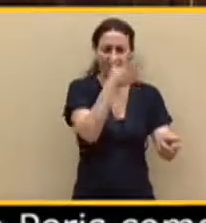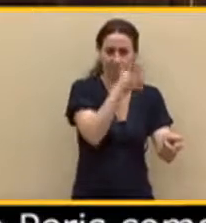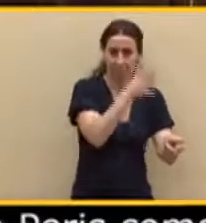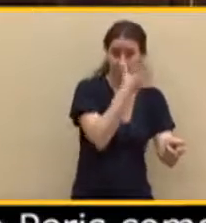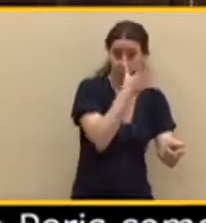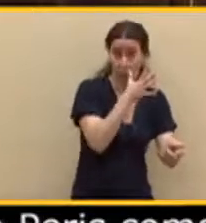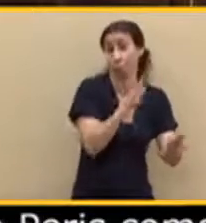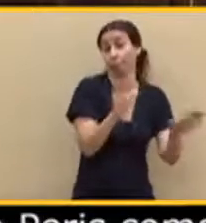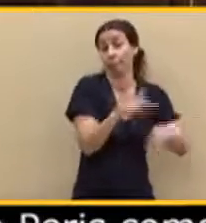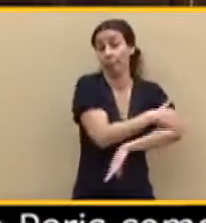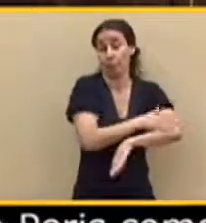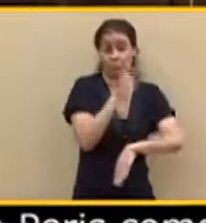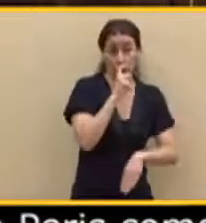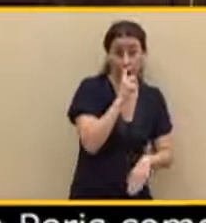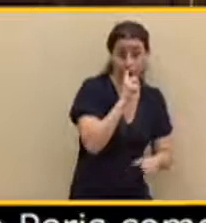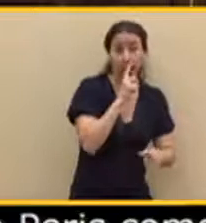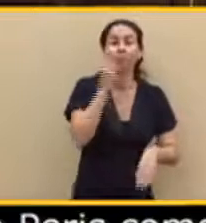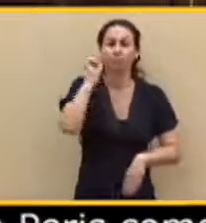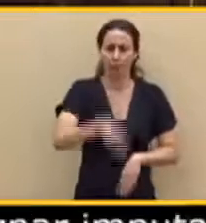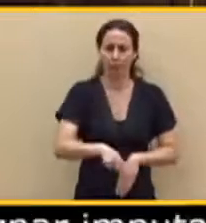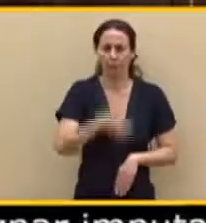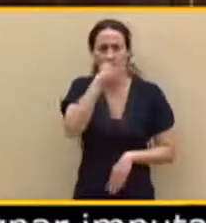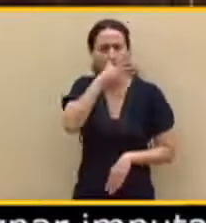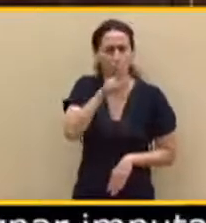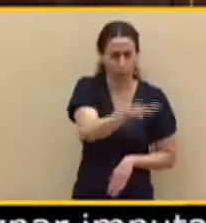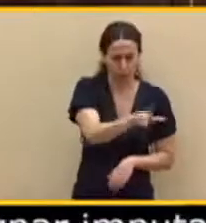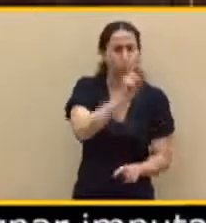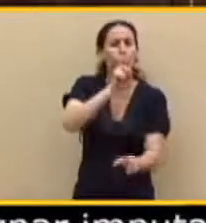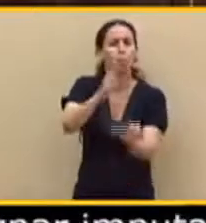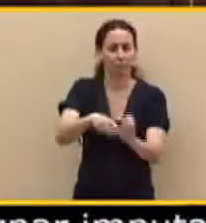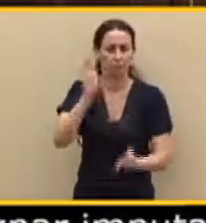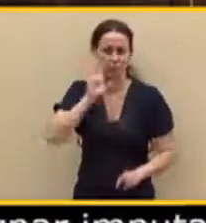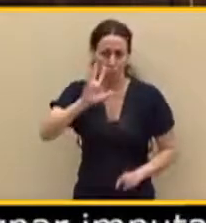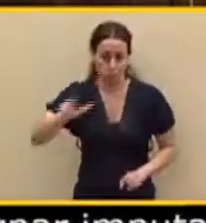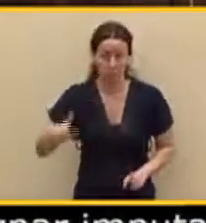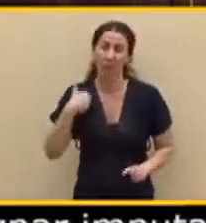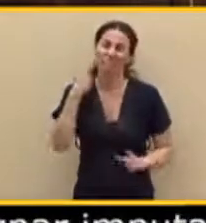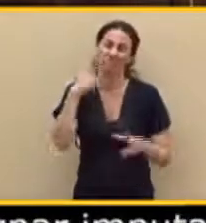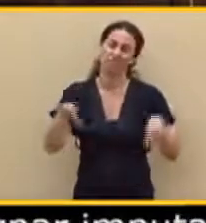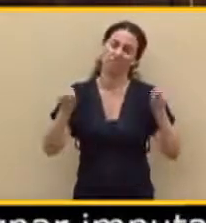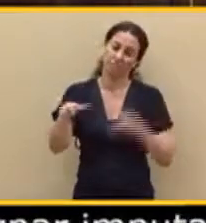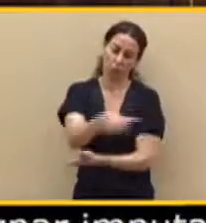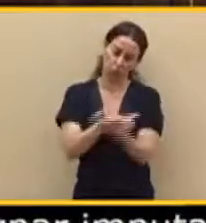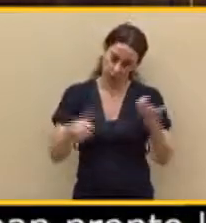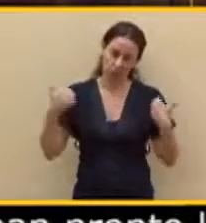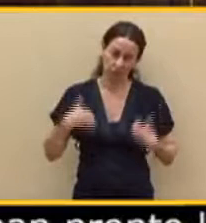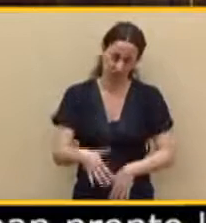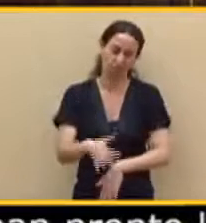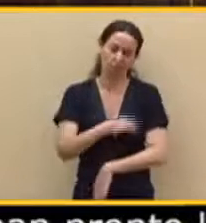ministro Catalá, imputado en varios casos de corrupción. A ver si se acaban pronto los líos, ¿verdad, señor ministro?